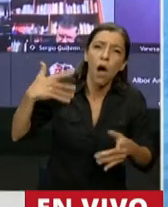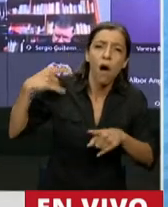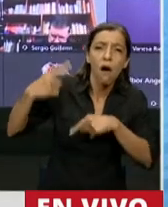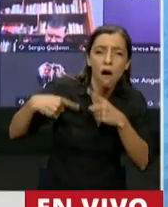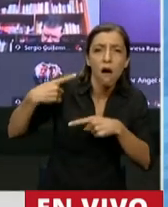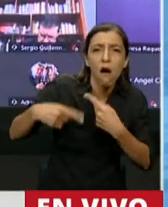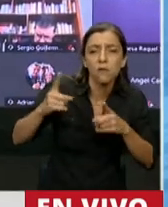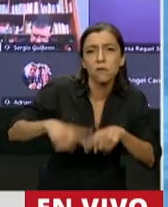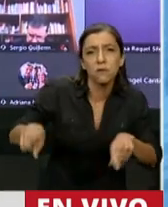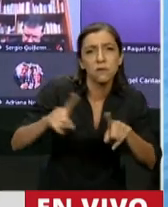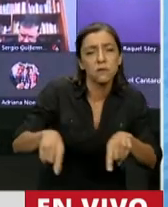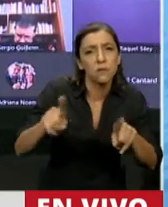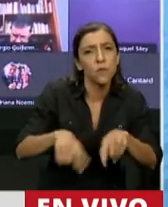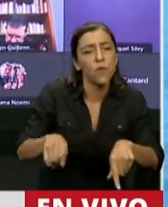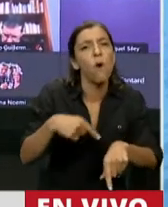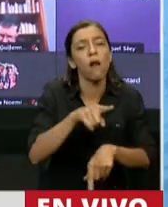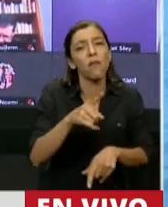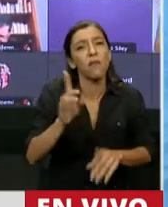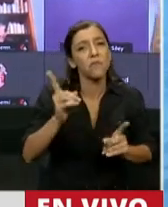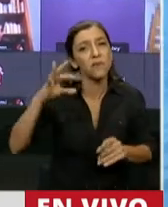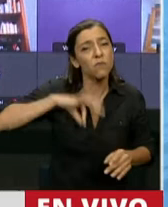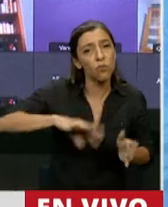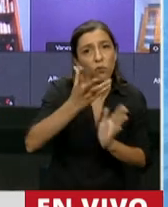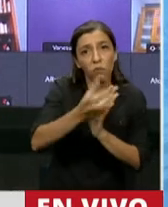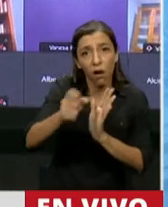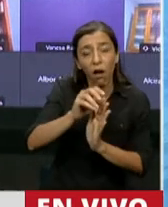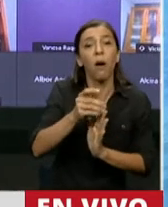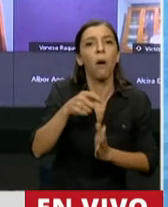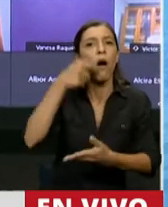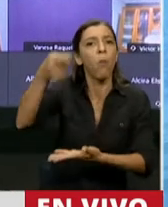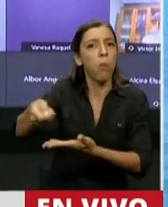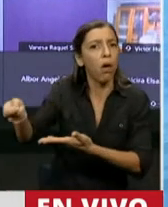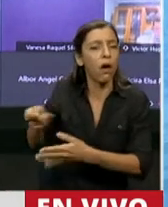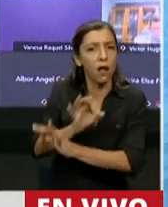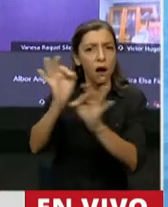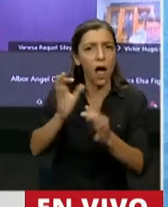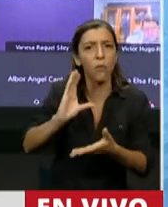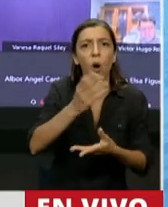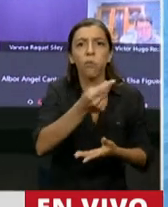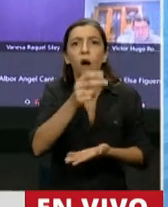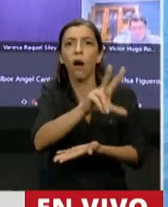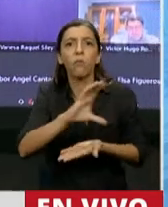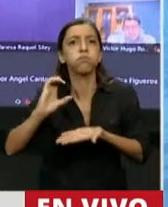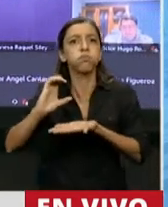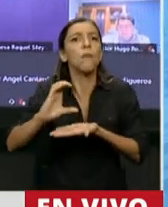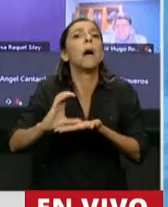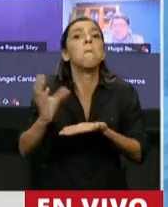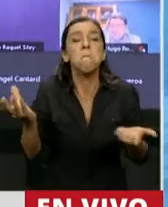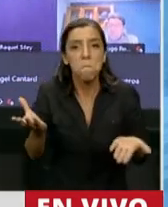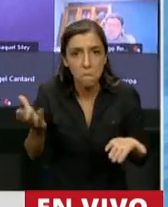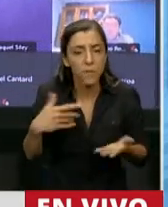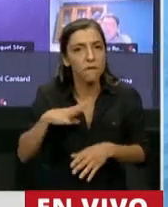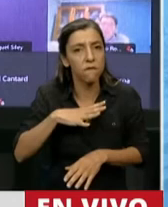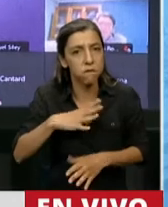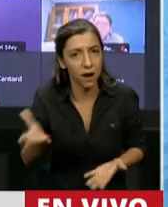los fondos aportados. La Constitución Nacional, en el artículo 14 bis, consagra el derecho a la